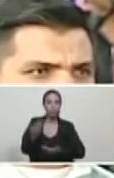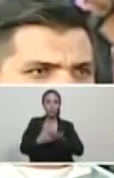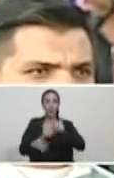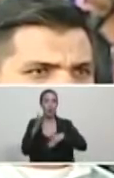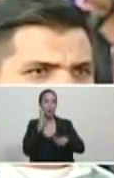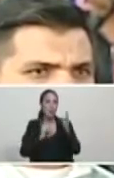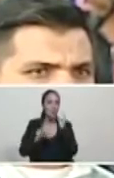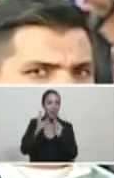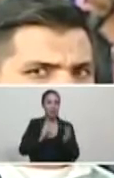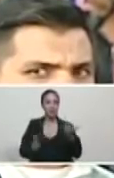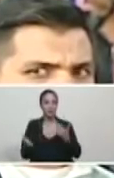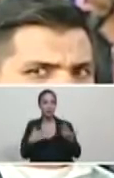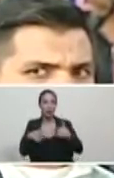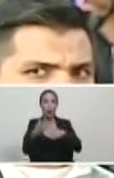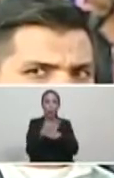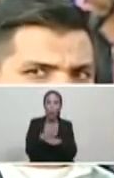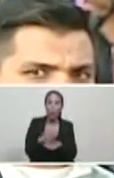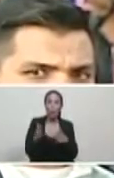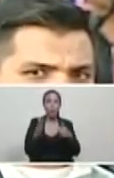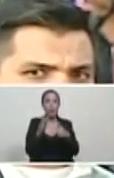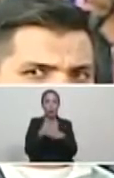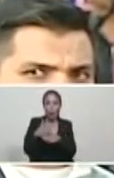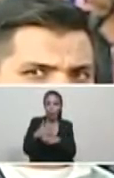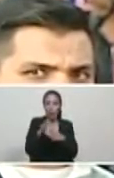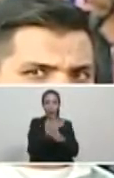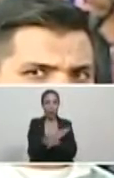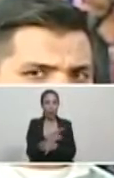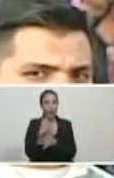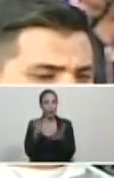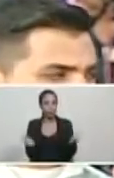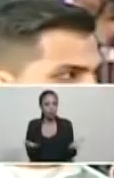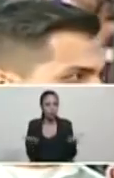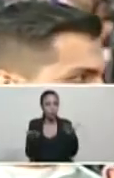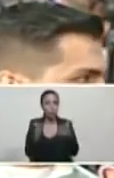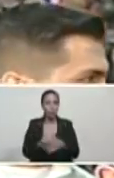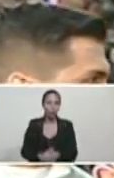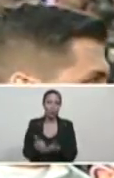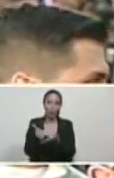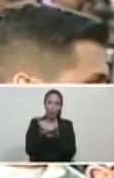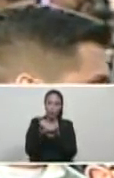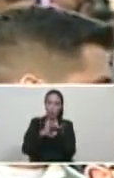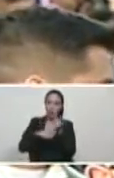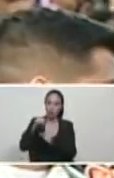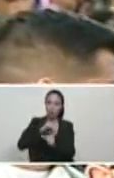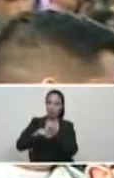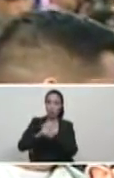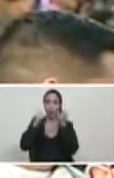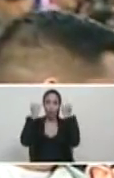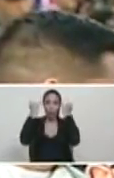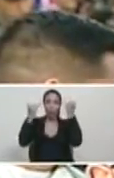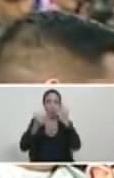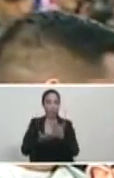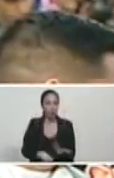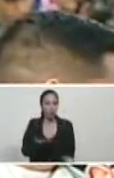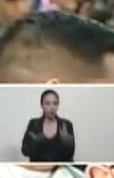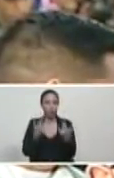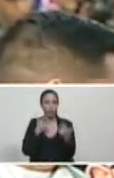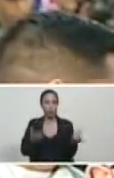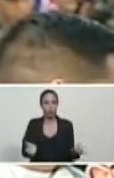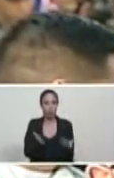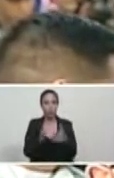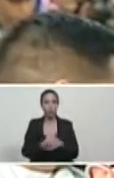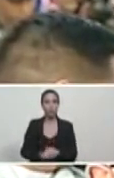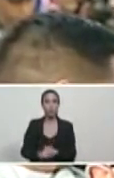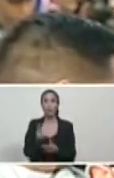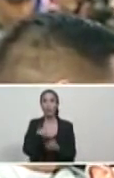mediante expresiones lúdicas que descubran, incentiven y ayudan a desarrollar sus talentos para la vida plena en la ruta